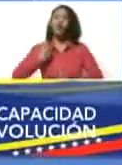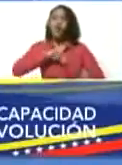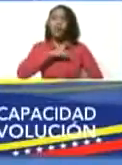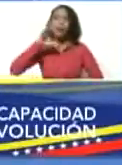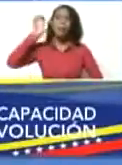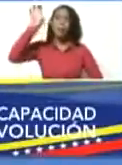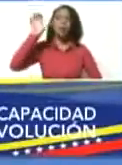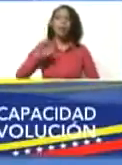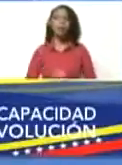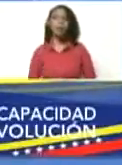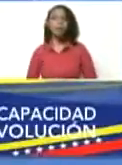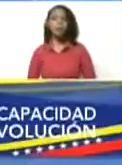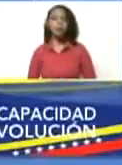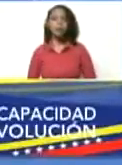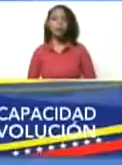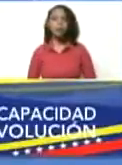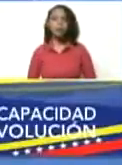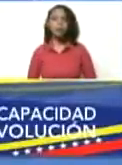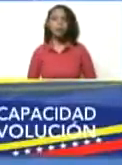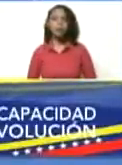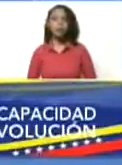patria.